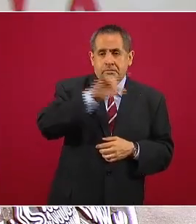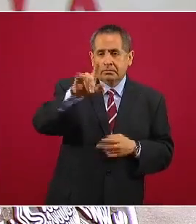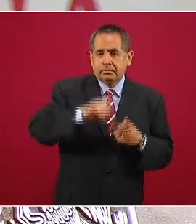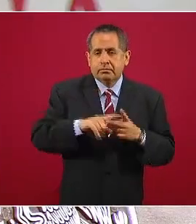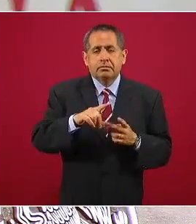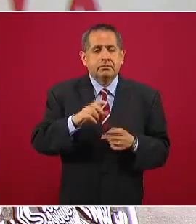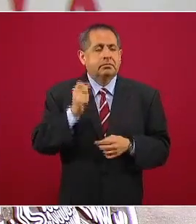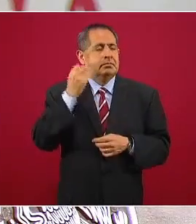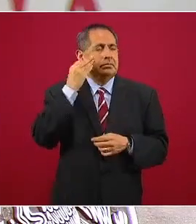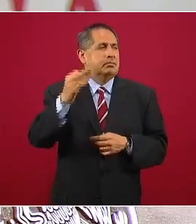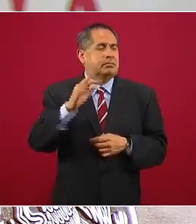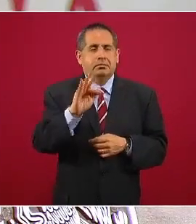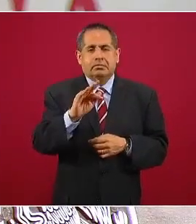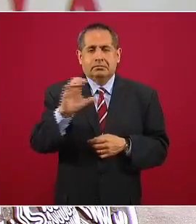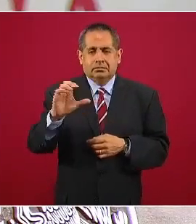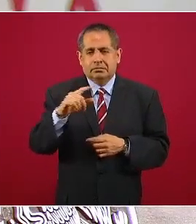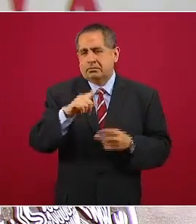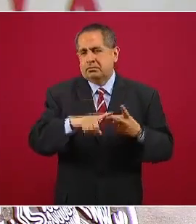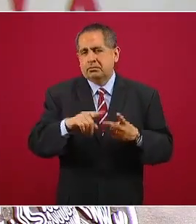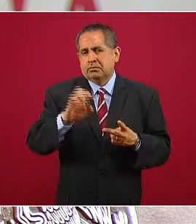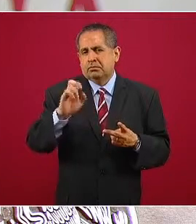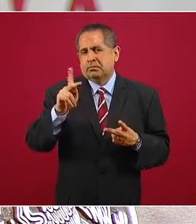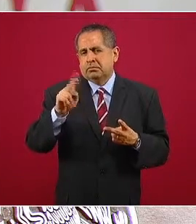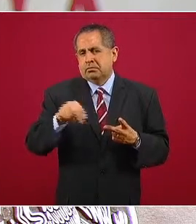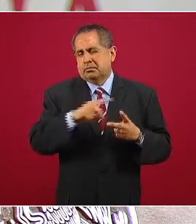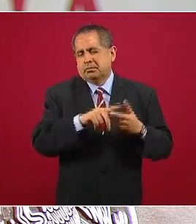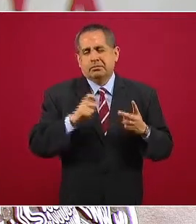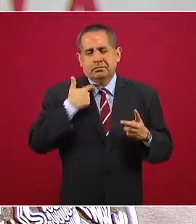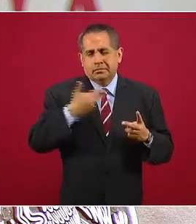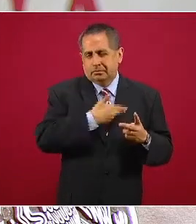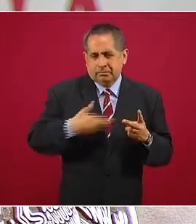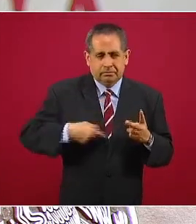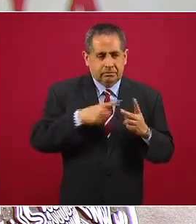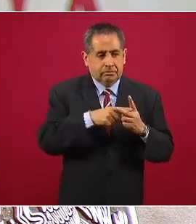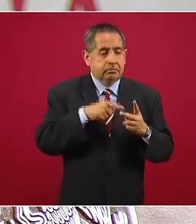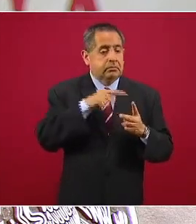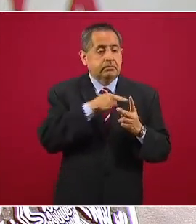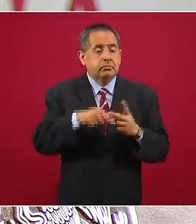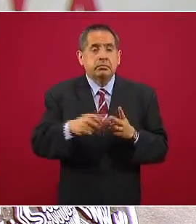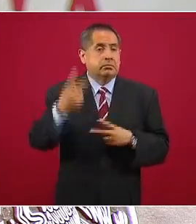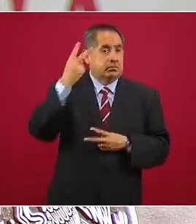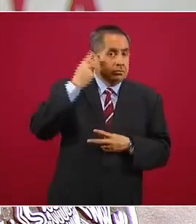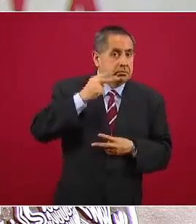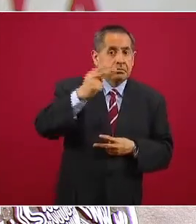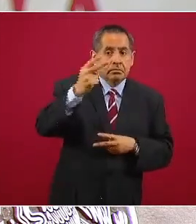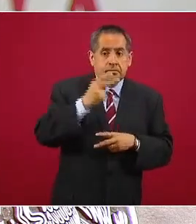Calderón o de Peña, un viaje al extranjero,